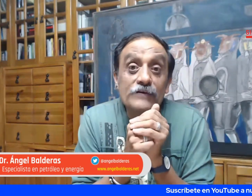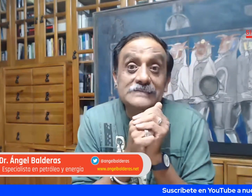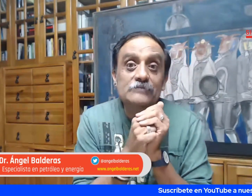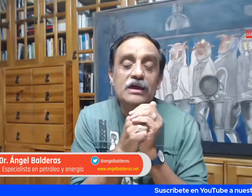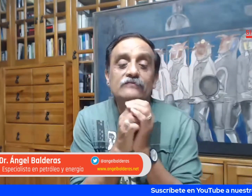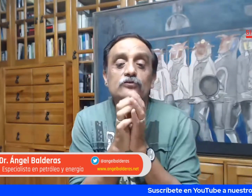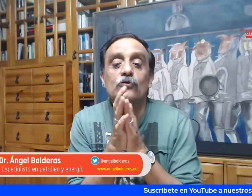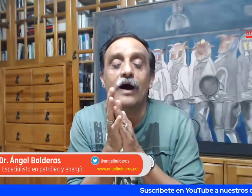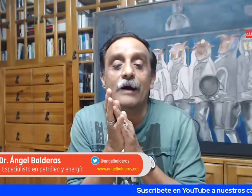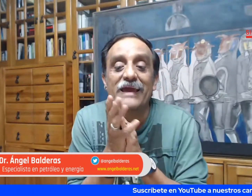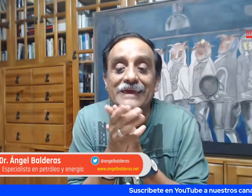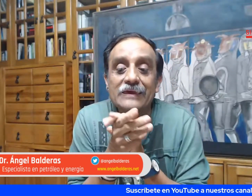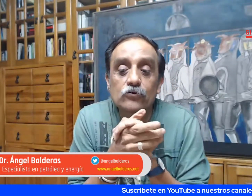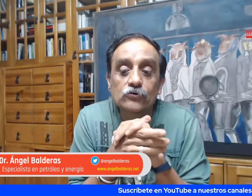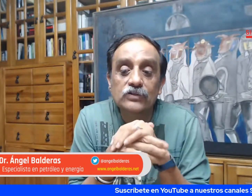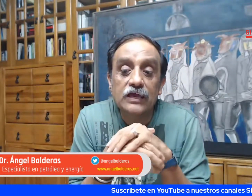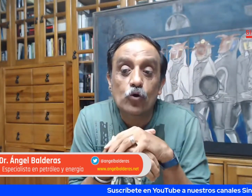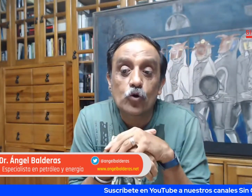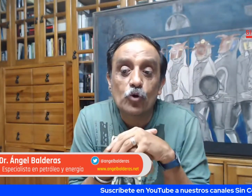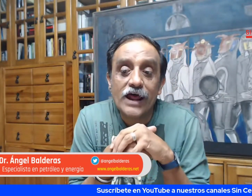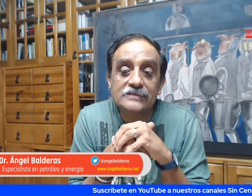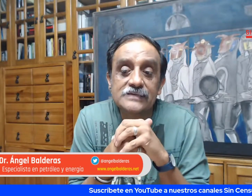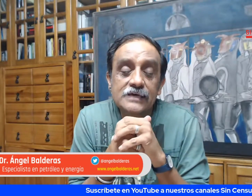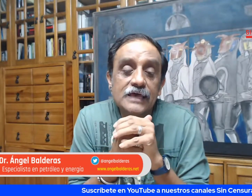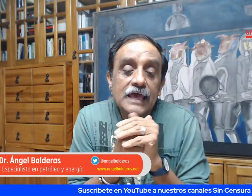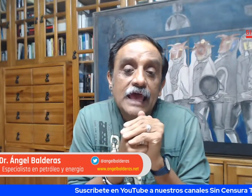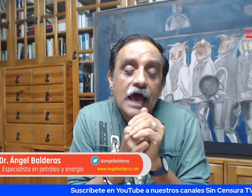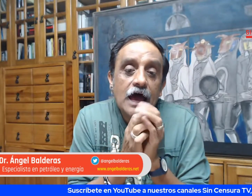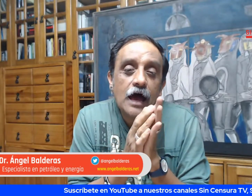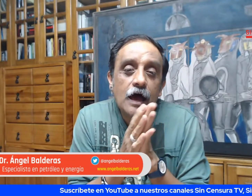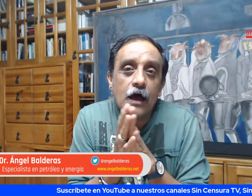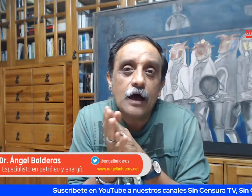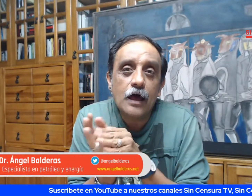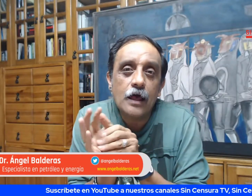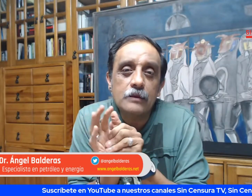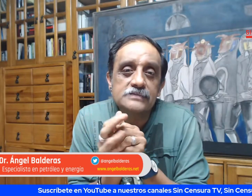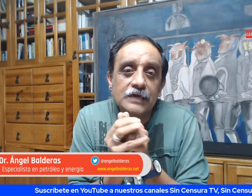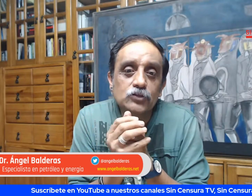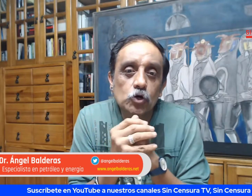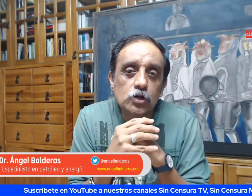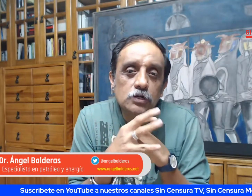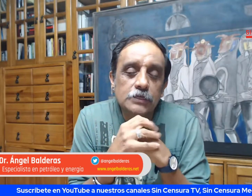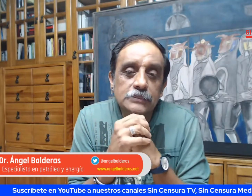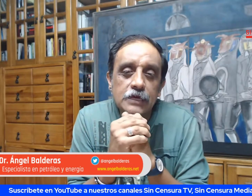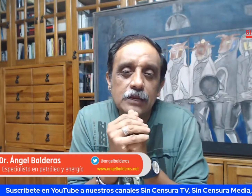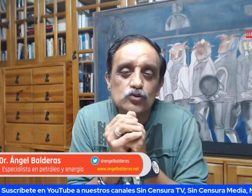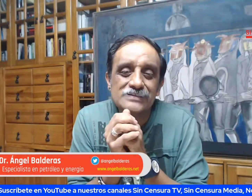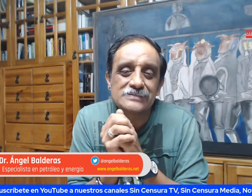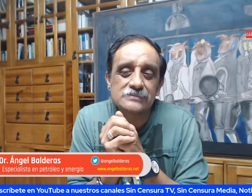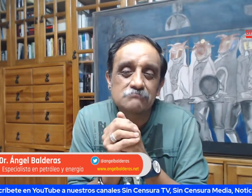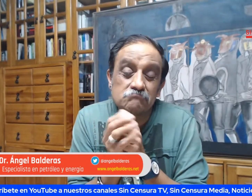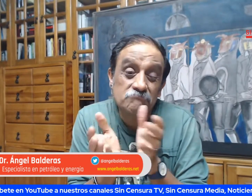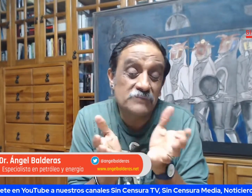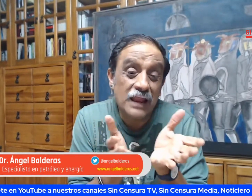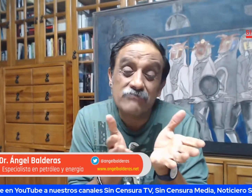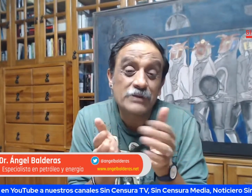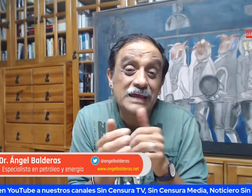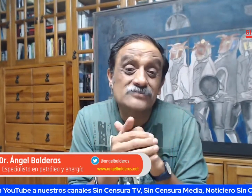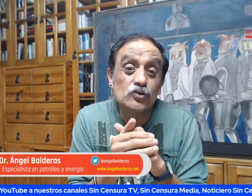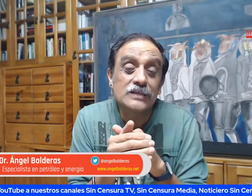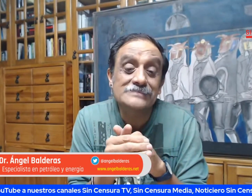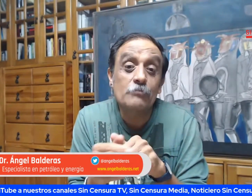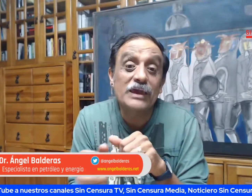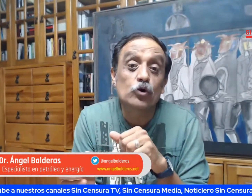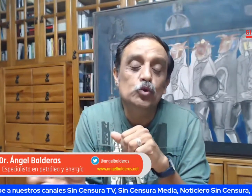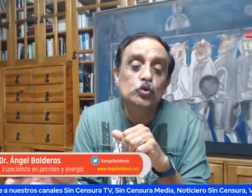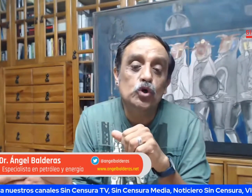del ofrecimiento a México de incorporarse al sector de la